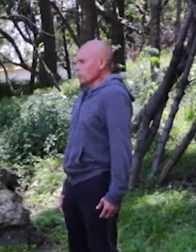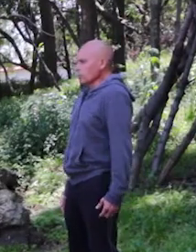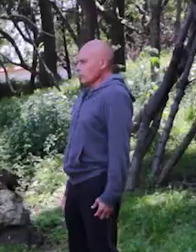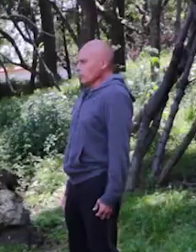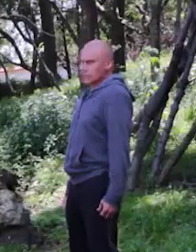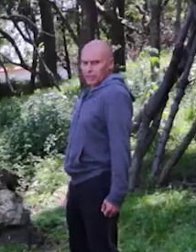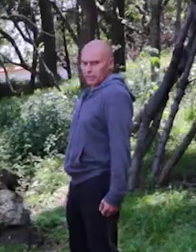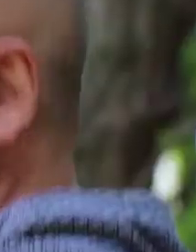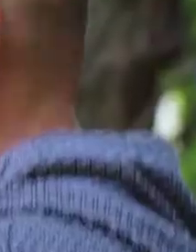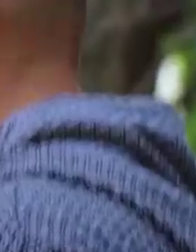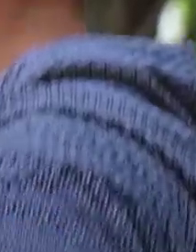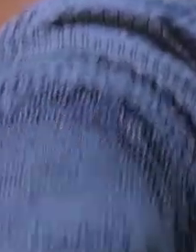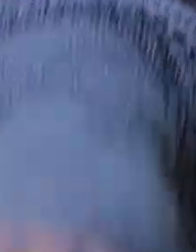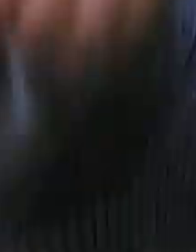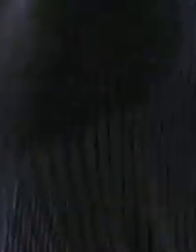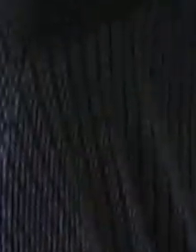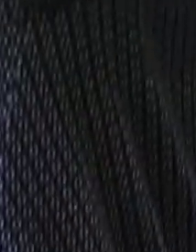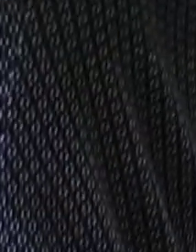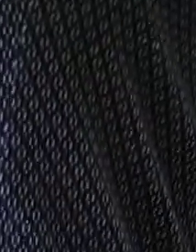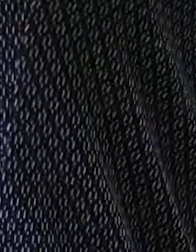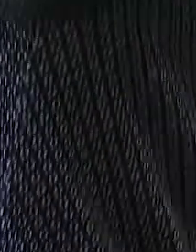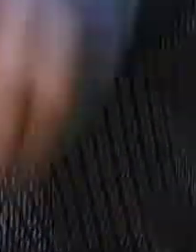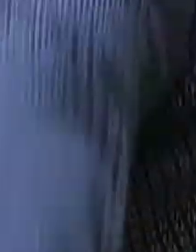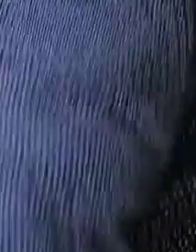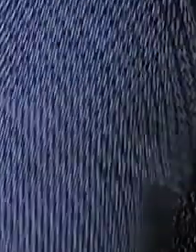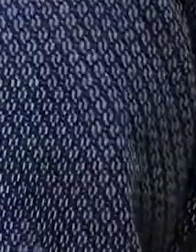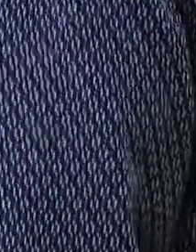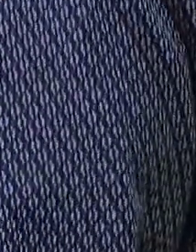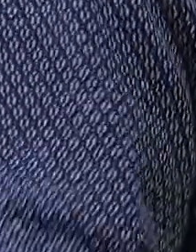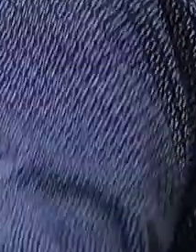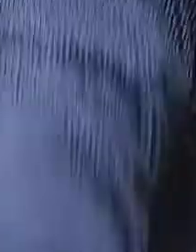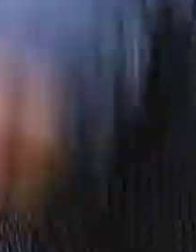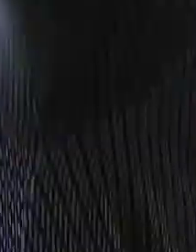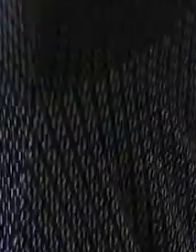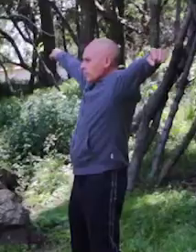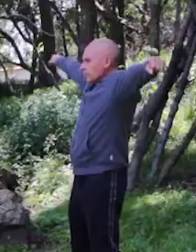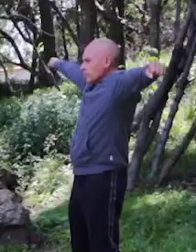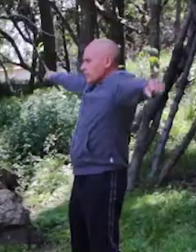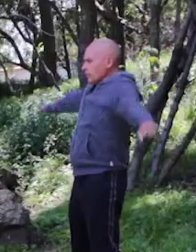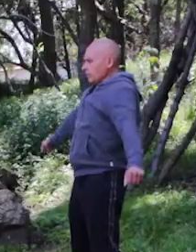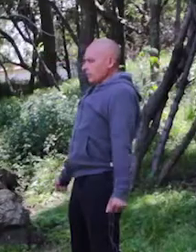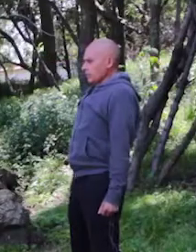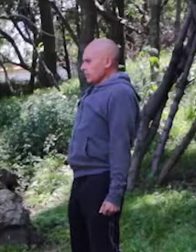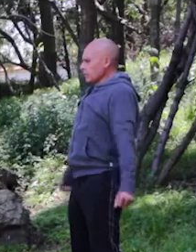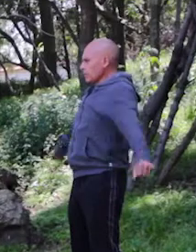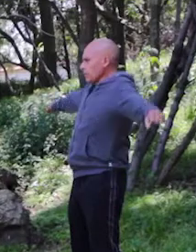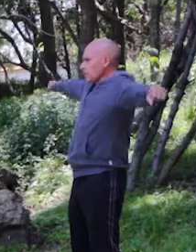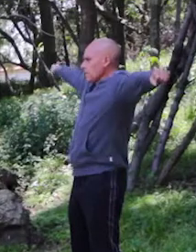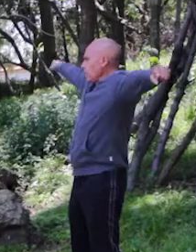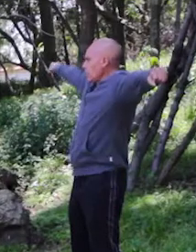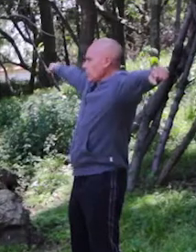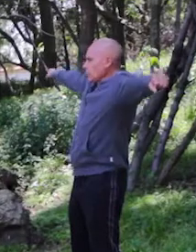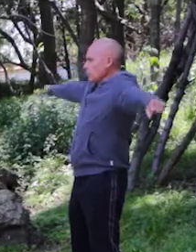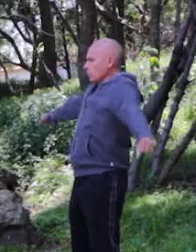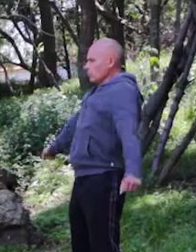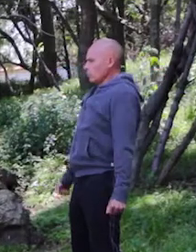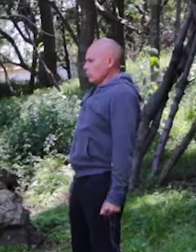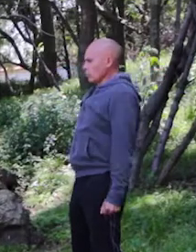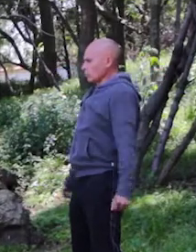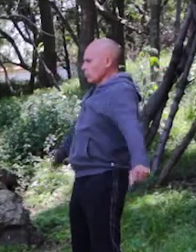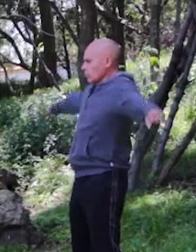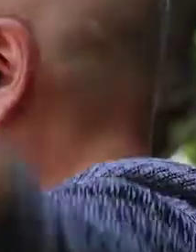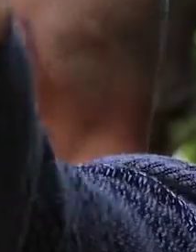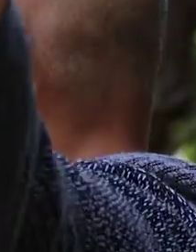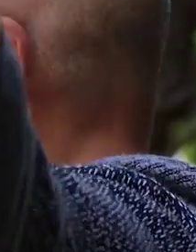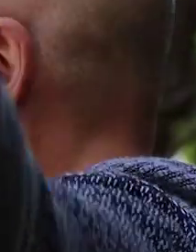relajados y vamos a elevar los brazos lateralmente hasta exactamente a la altura de